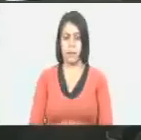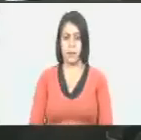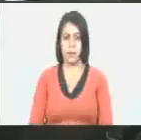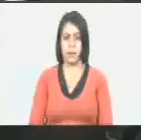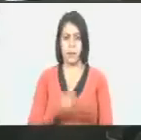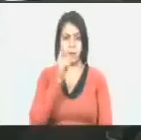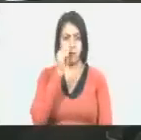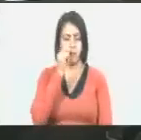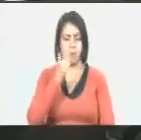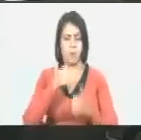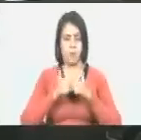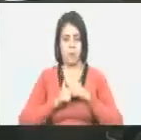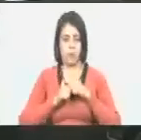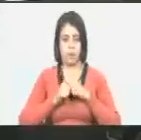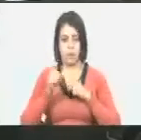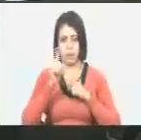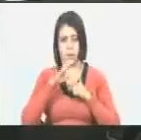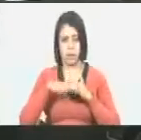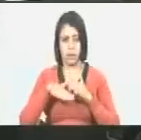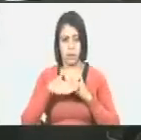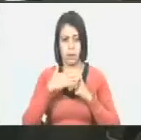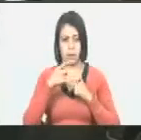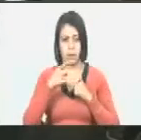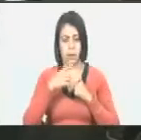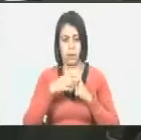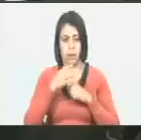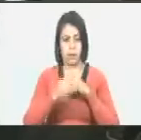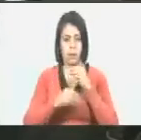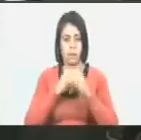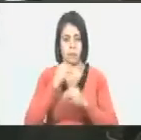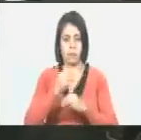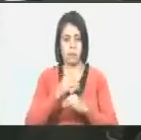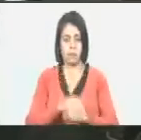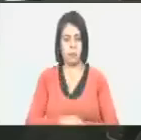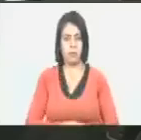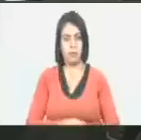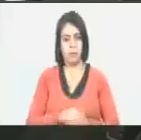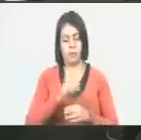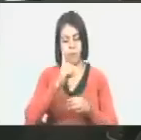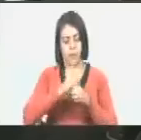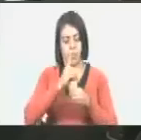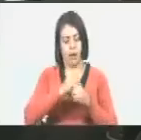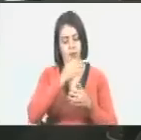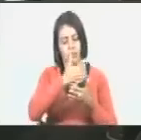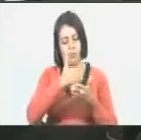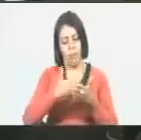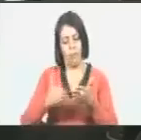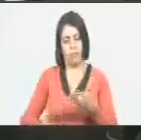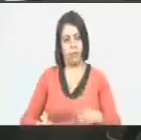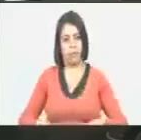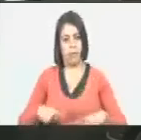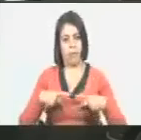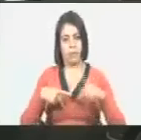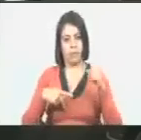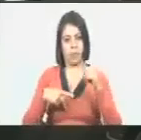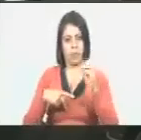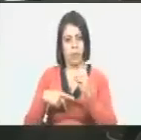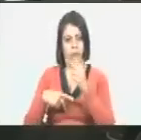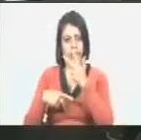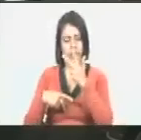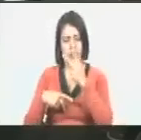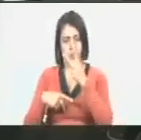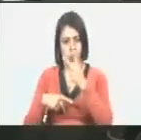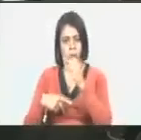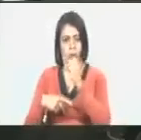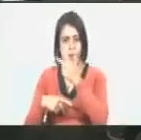como Aristóbulo no los podemos, digamos, hacerle un registro de su vida en uno, dos, tres minutos. Es